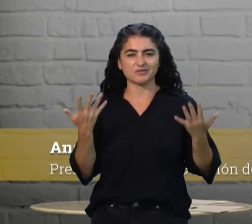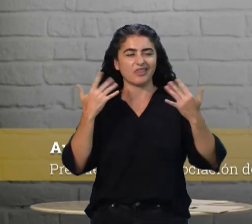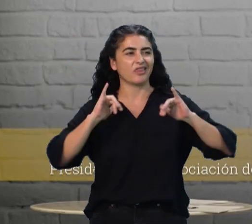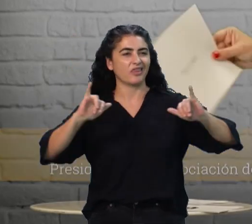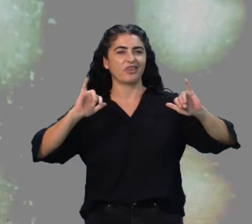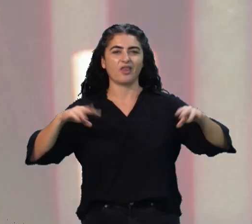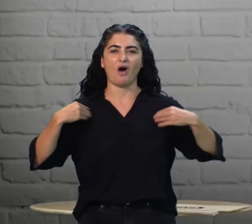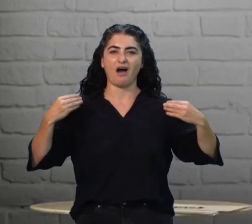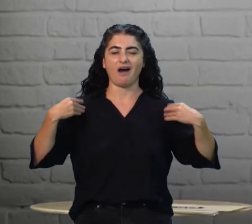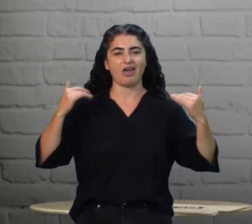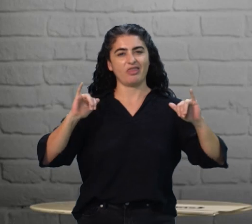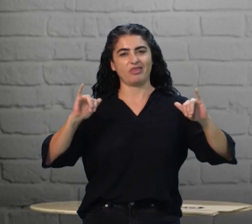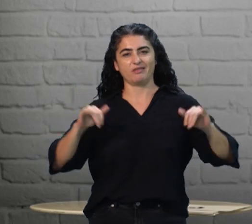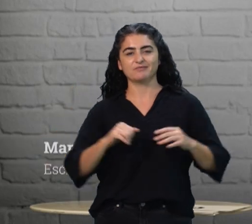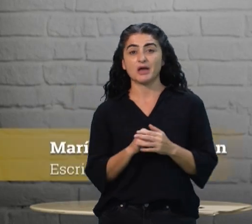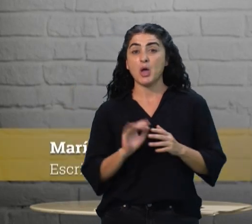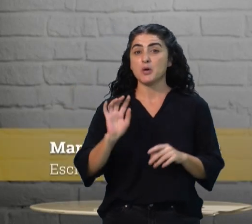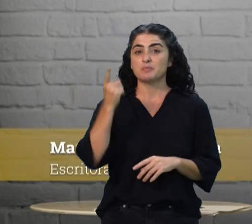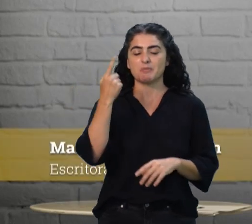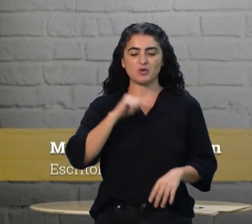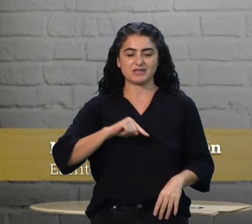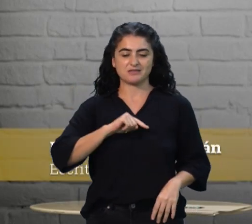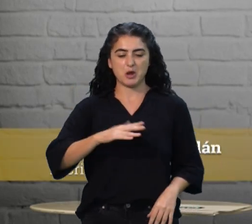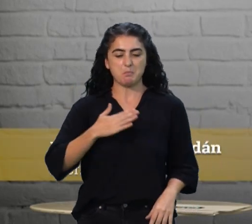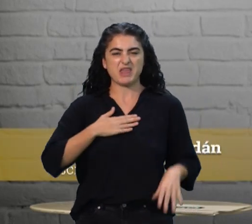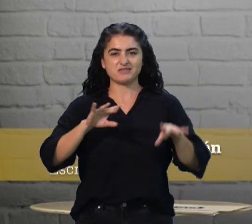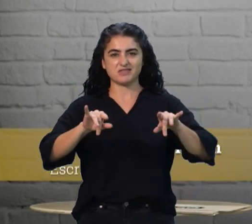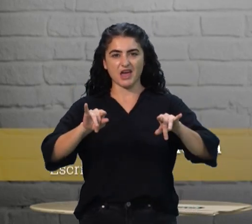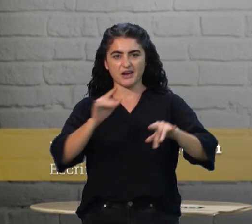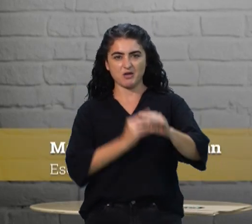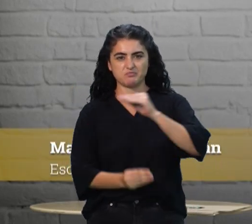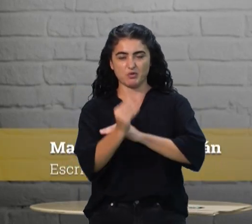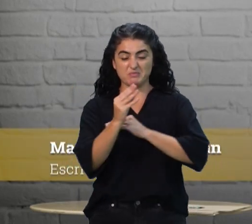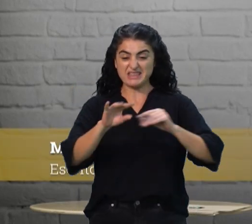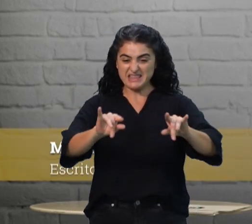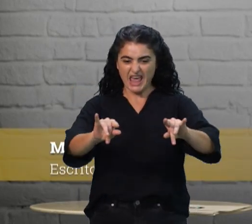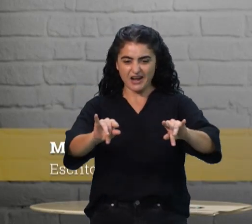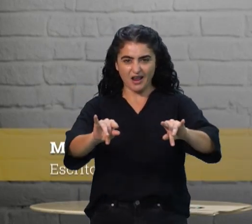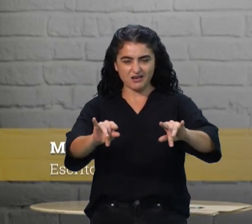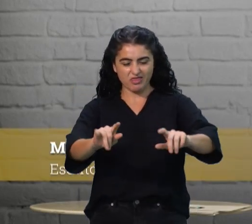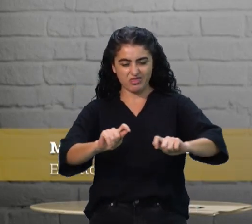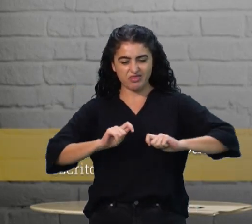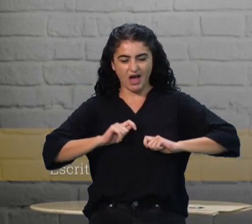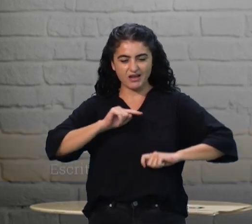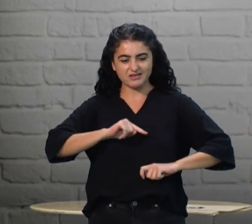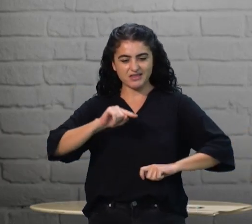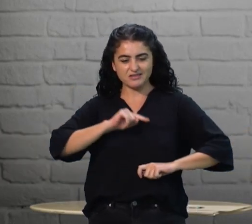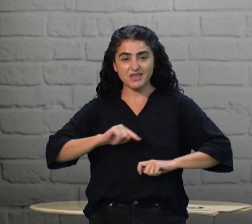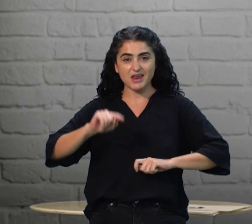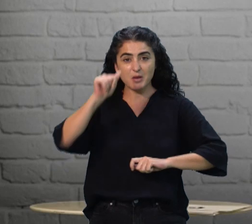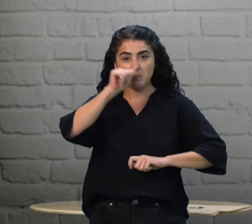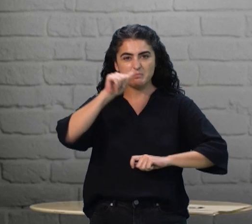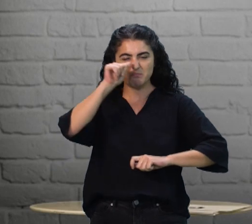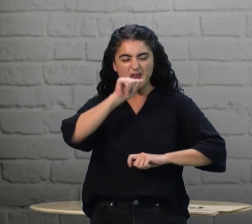creo primero sentir que eres de tu tierra y sentir la Tierra y la viz por las venas